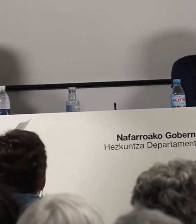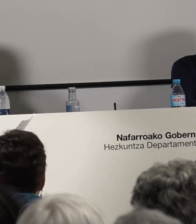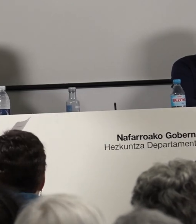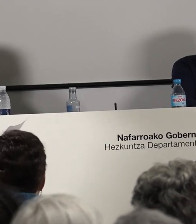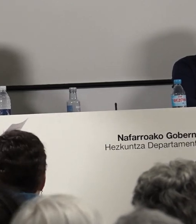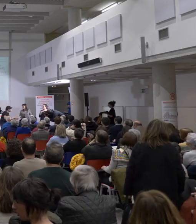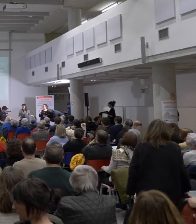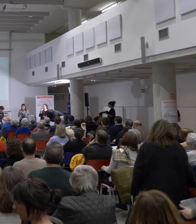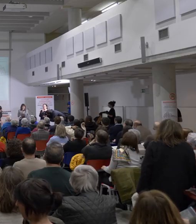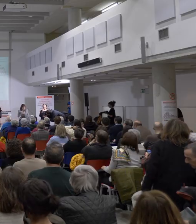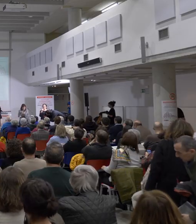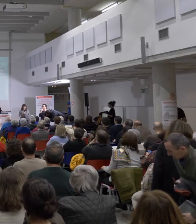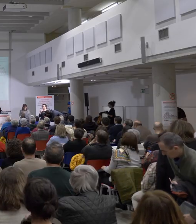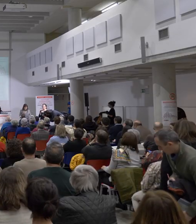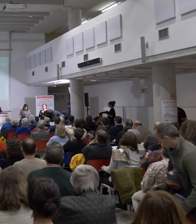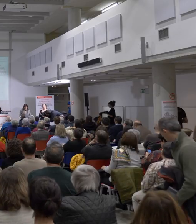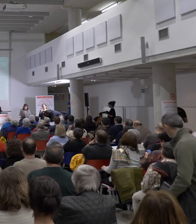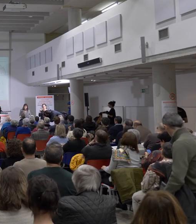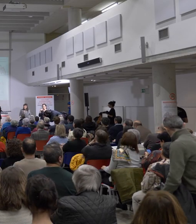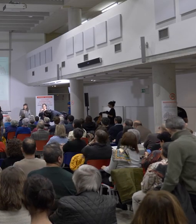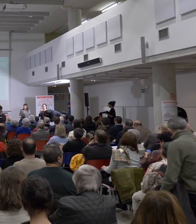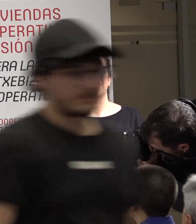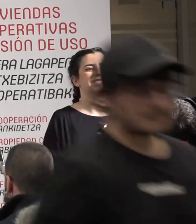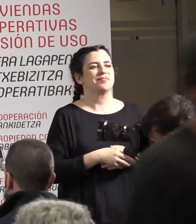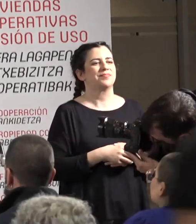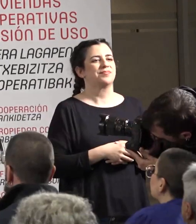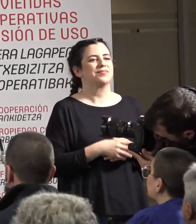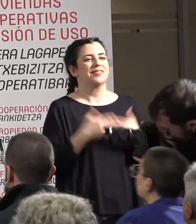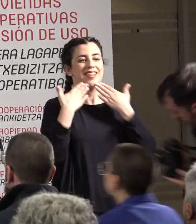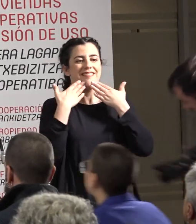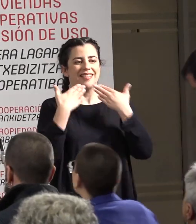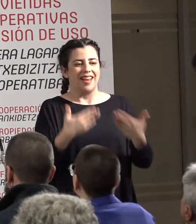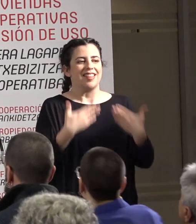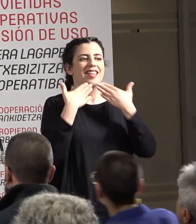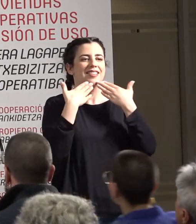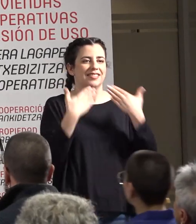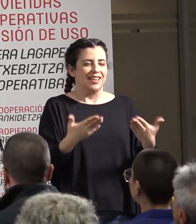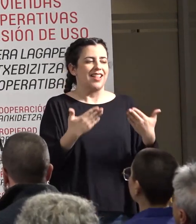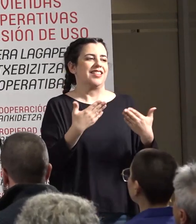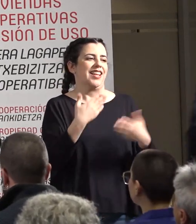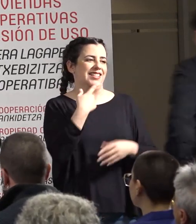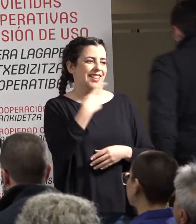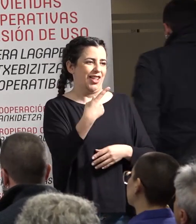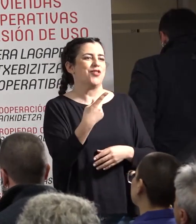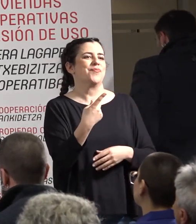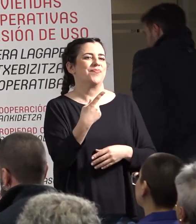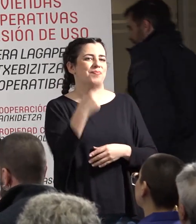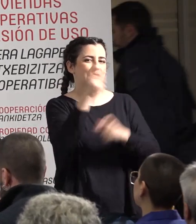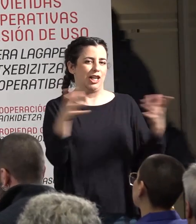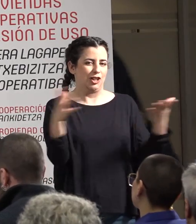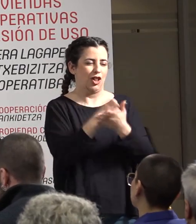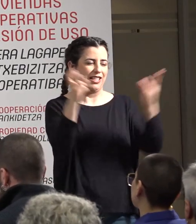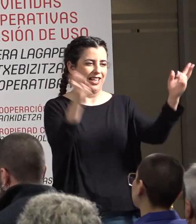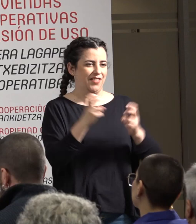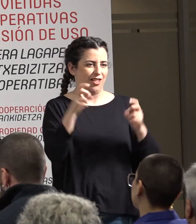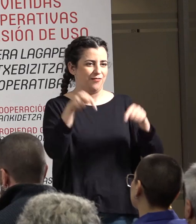todas las personas. Gracias, es que ricasco. Gracias y más gracias, decía, a todas las personas que os habéis acercado esta tarde hasta aquí